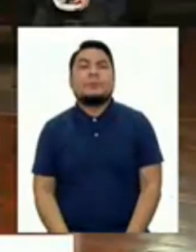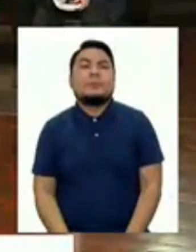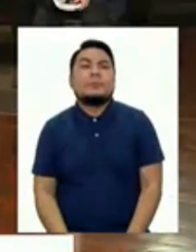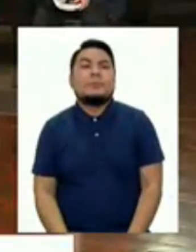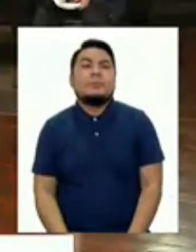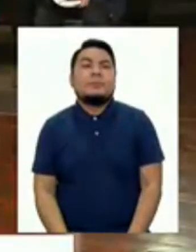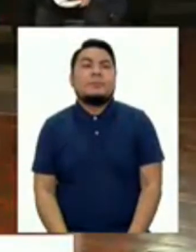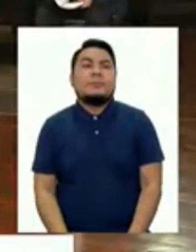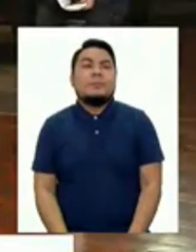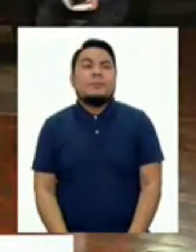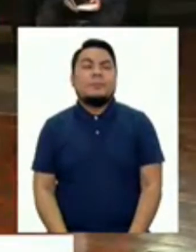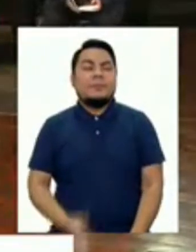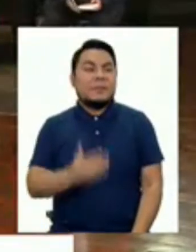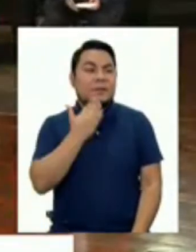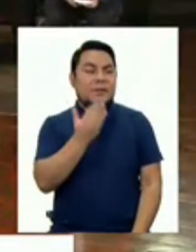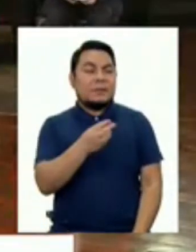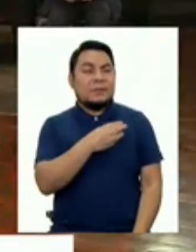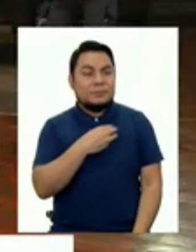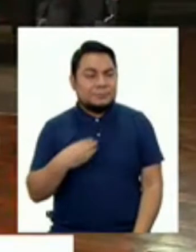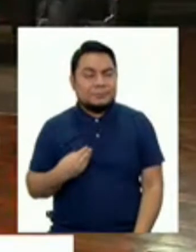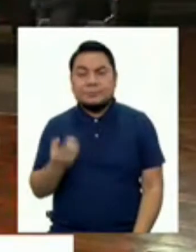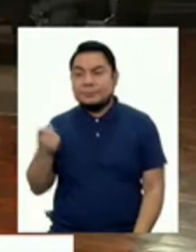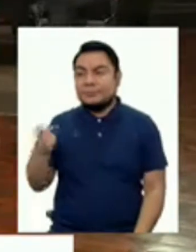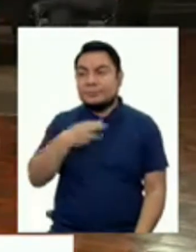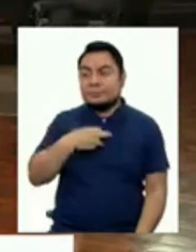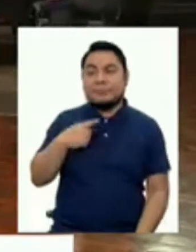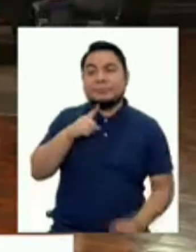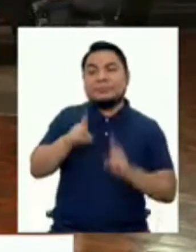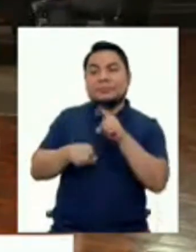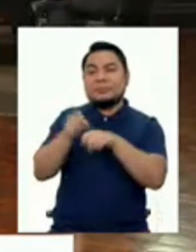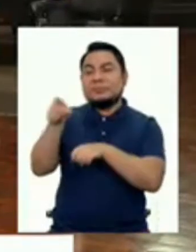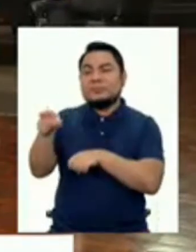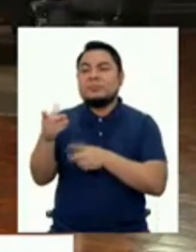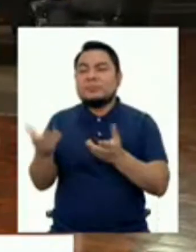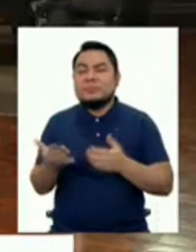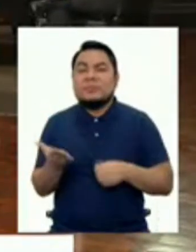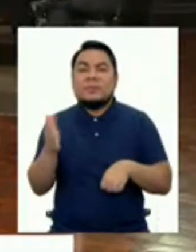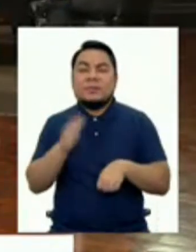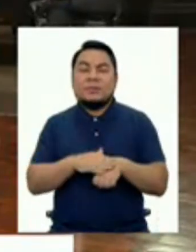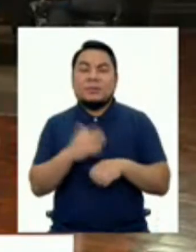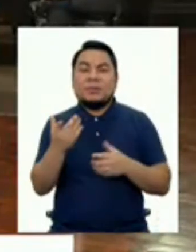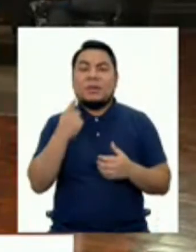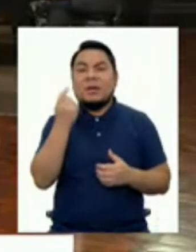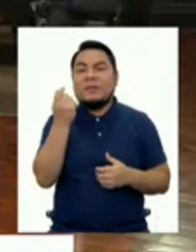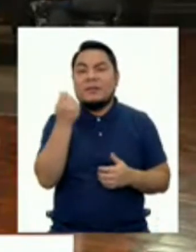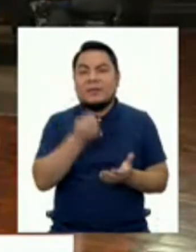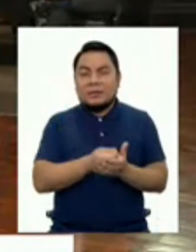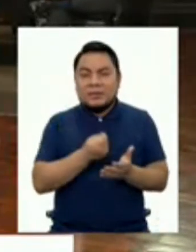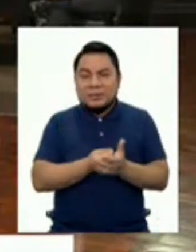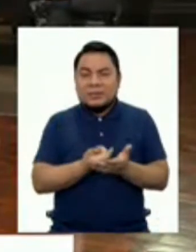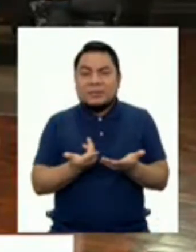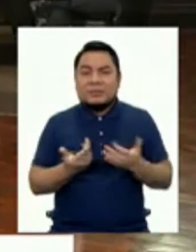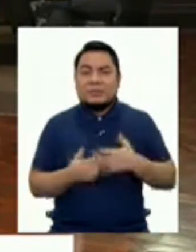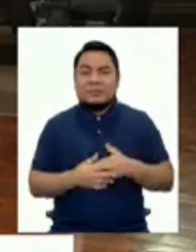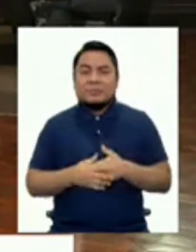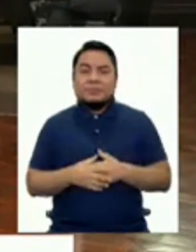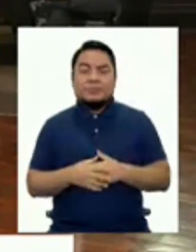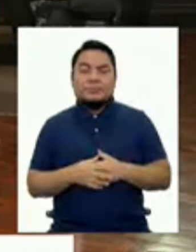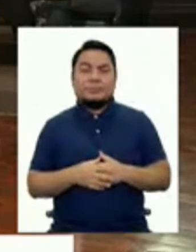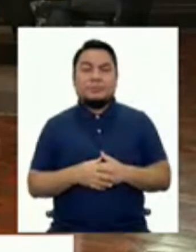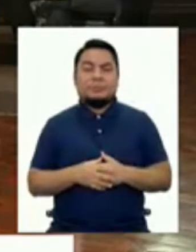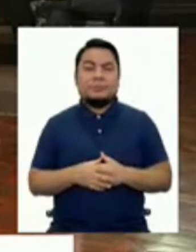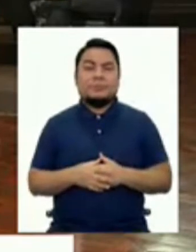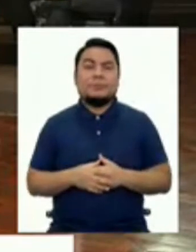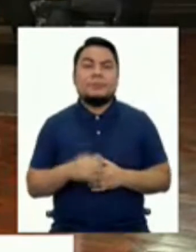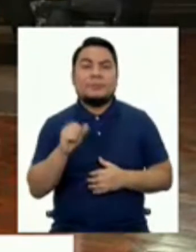Gracias, Premier. Ministra de Economía, sobre la pregunta referida al sistema financiero, las microfinancieras, que